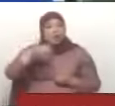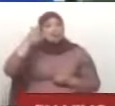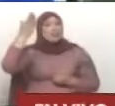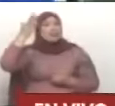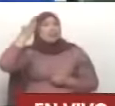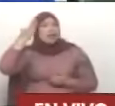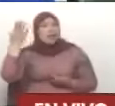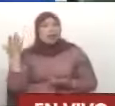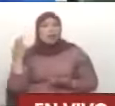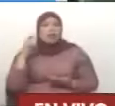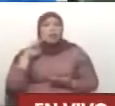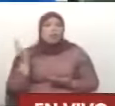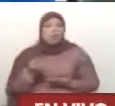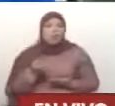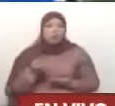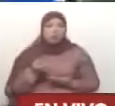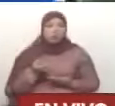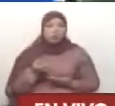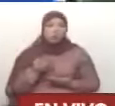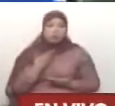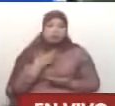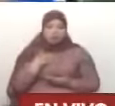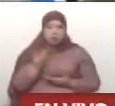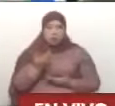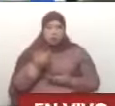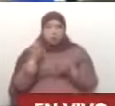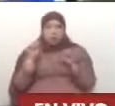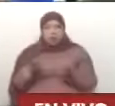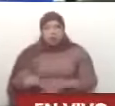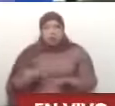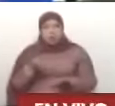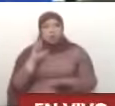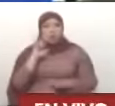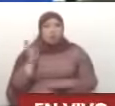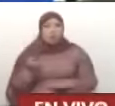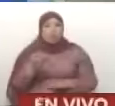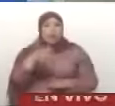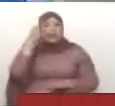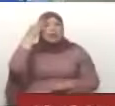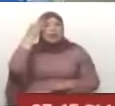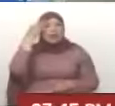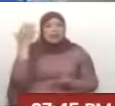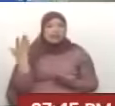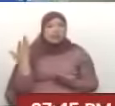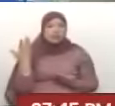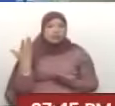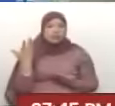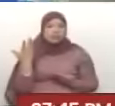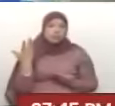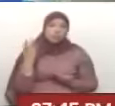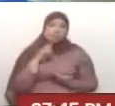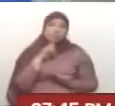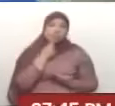con respecto a esta situación? ¿Qué se atreve a decir que Ucrania debería rendirse? ¿Qué sabe el Papa que tú no sepas?